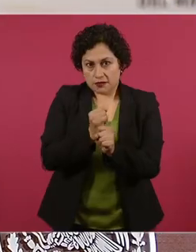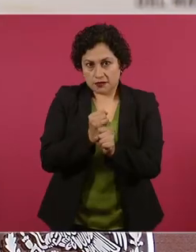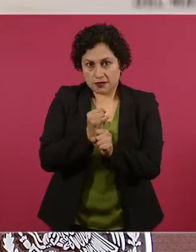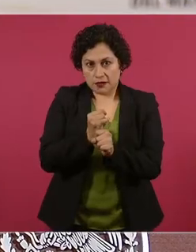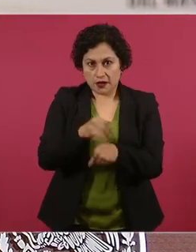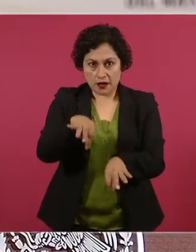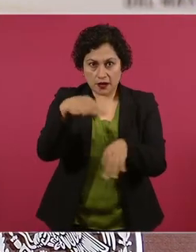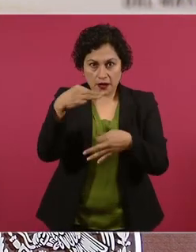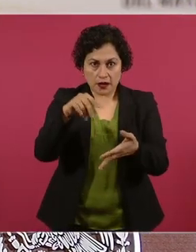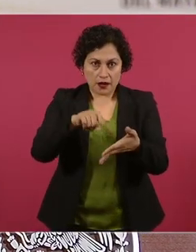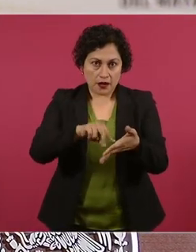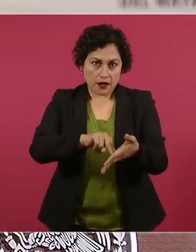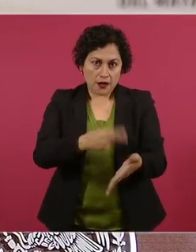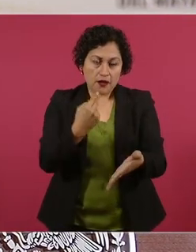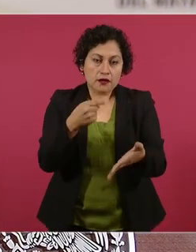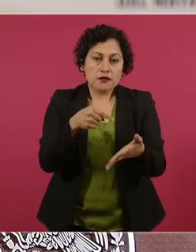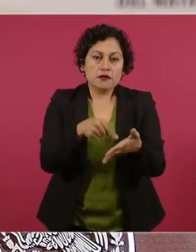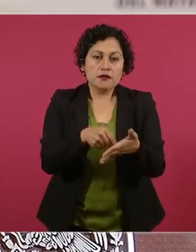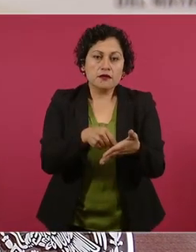el